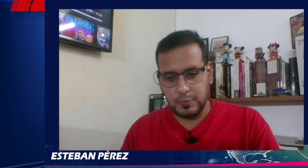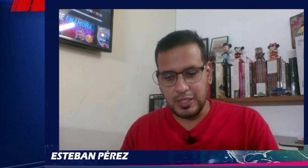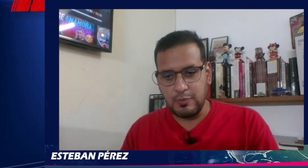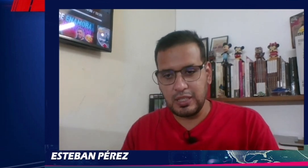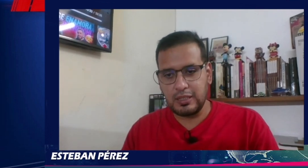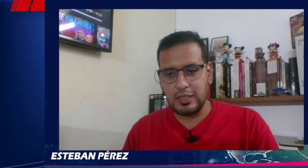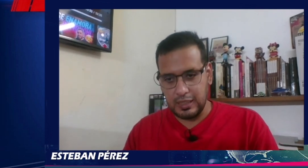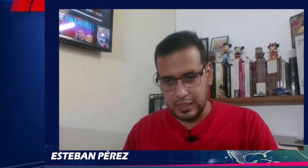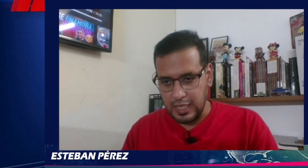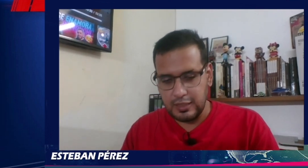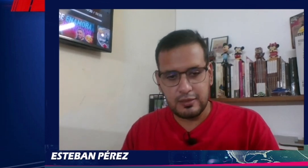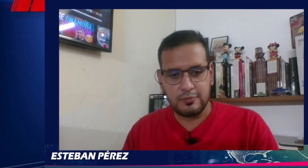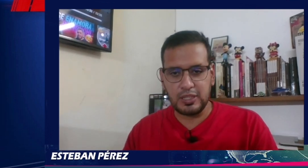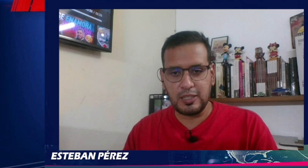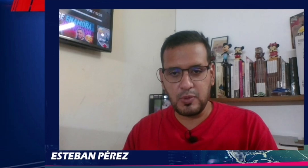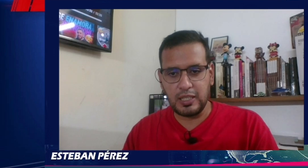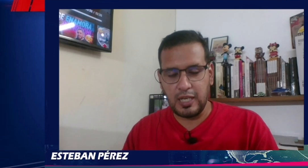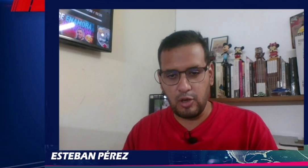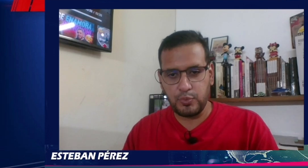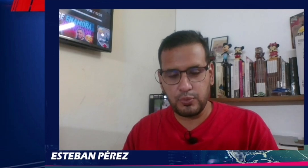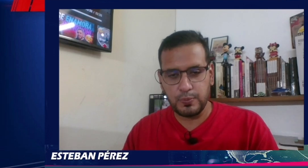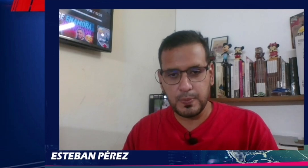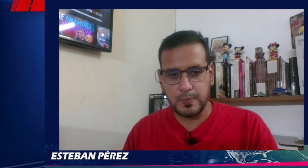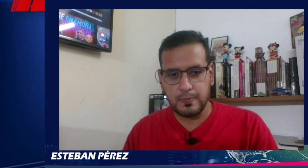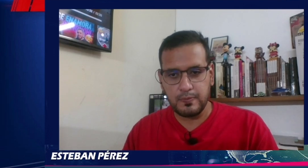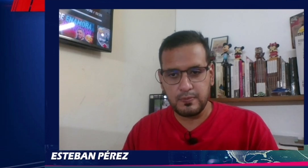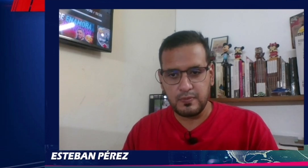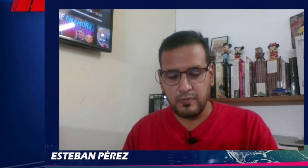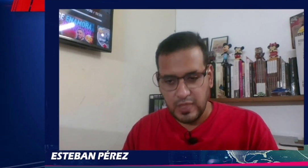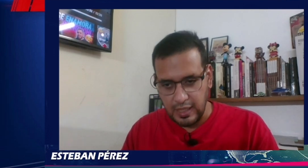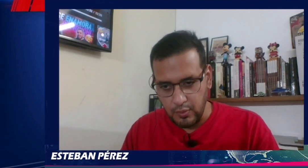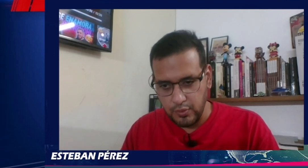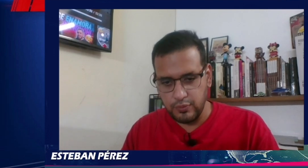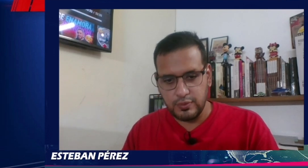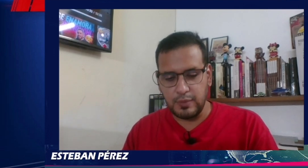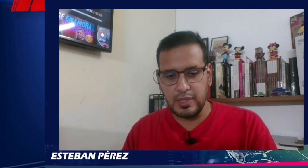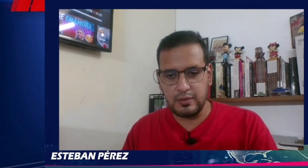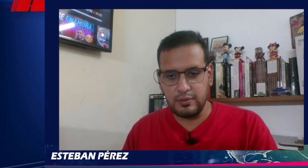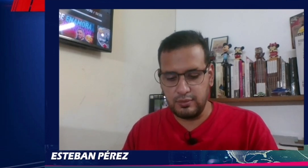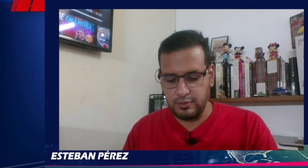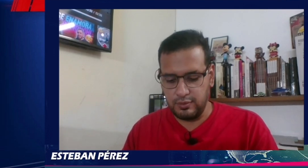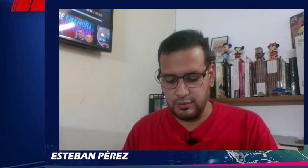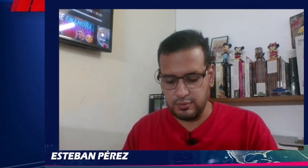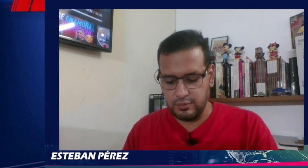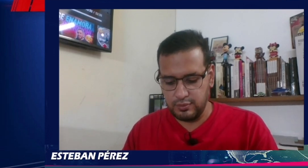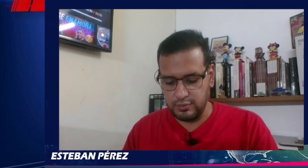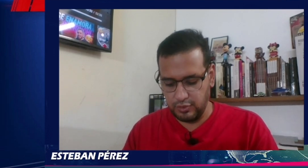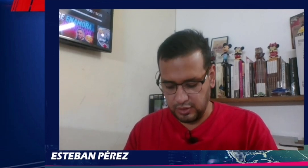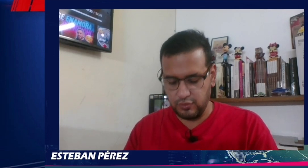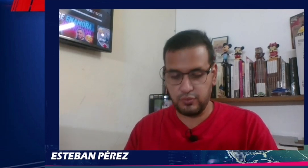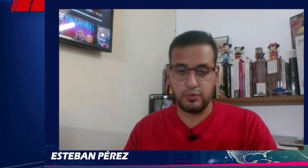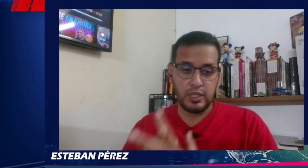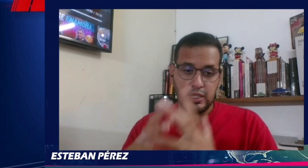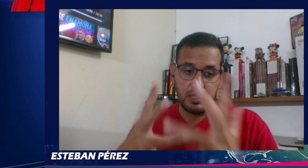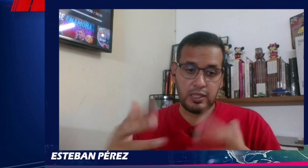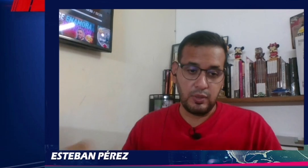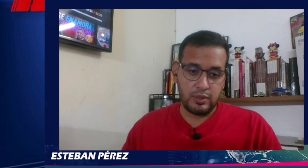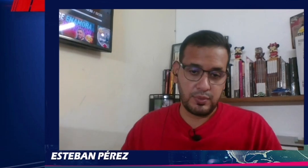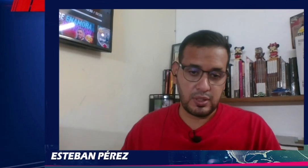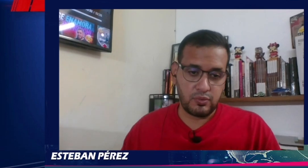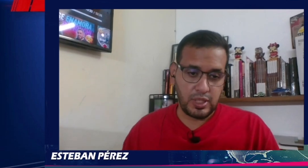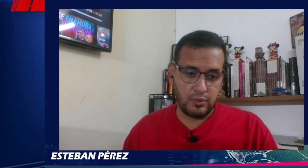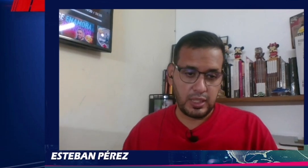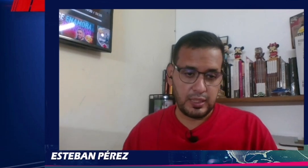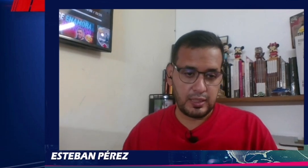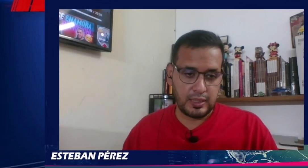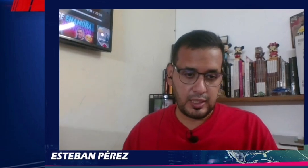de las pandemias hay precisamente en la OMS. La ONU también lo reconoció. Y bueno,